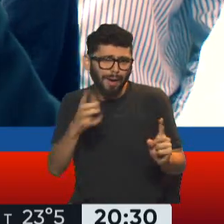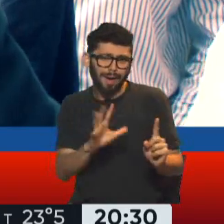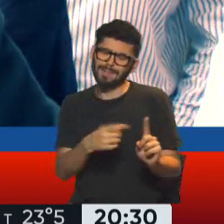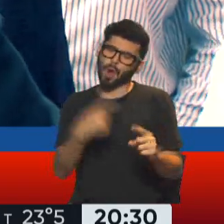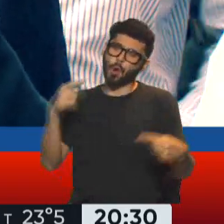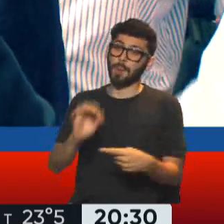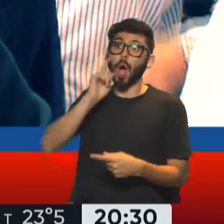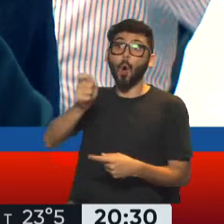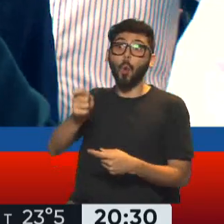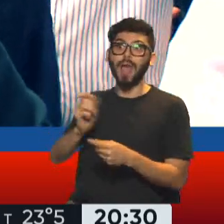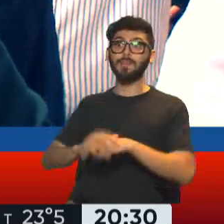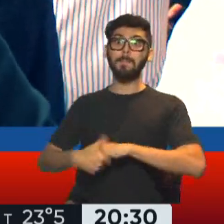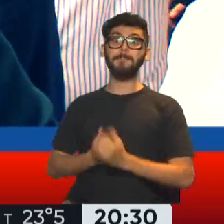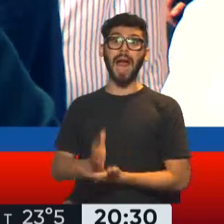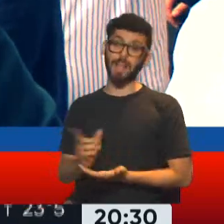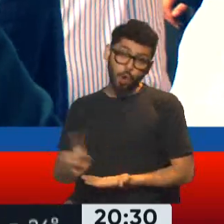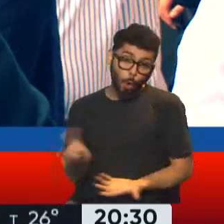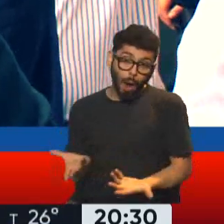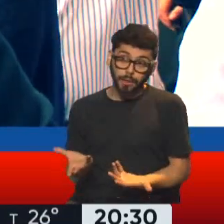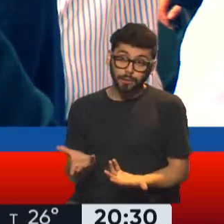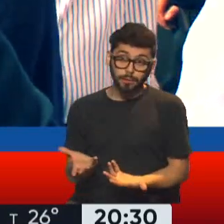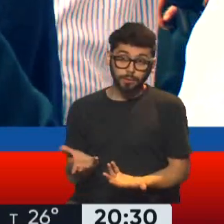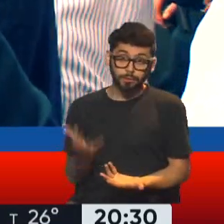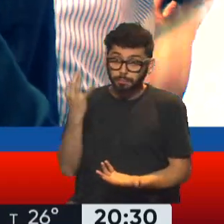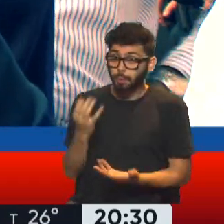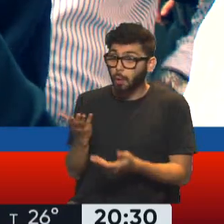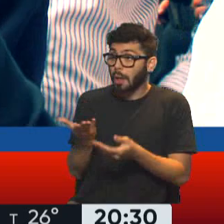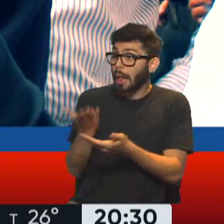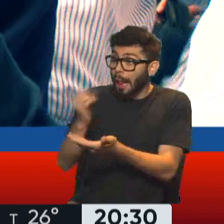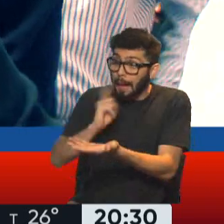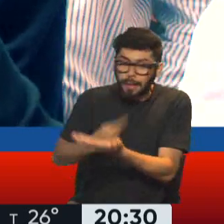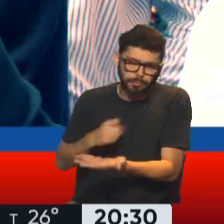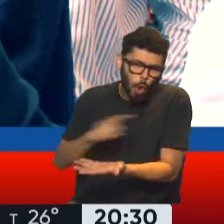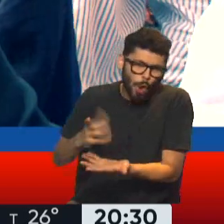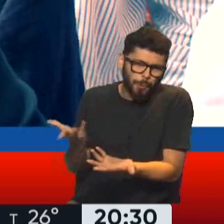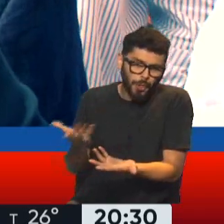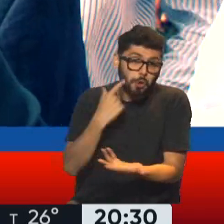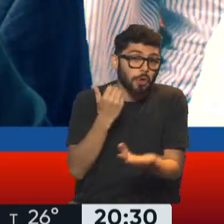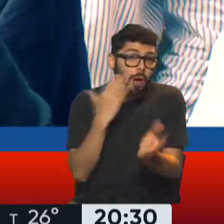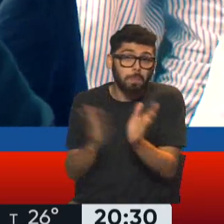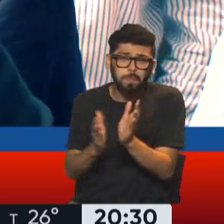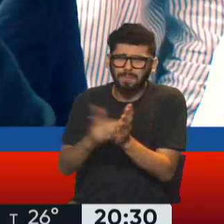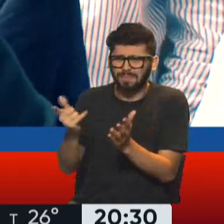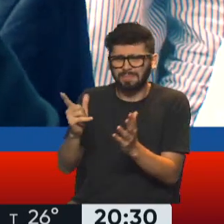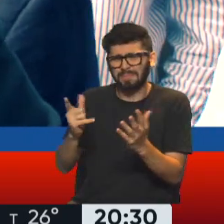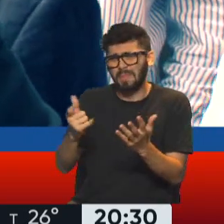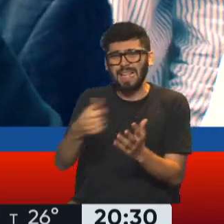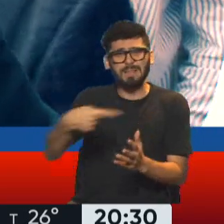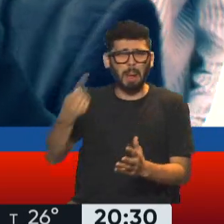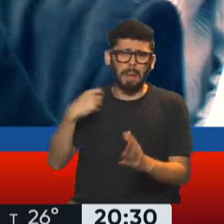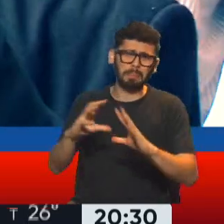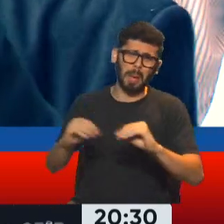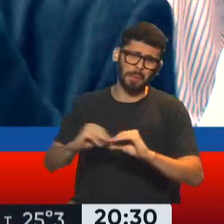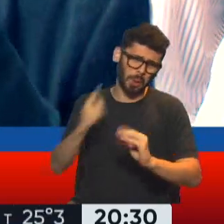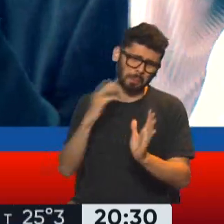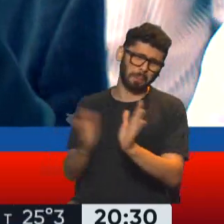juez imparcial, que no le corresponde si habría una causa, que lo comprobamos con el mamarracho que hizo la semana pasada,